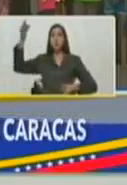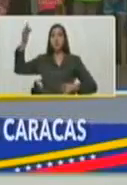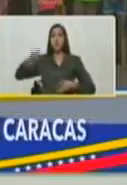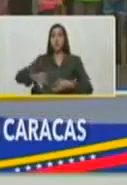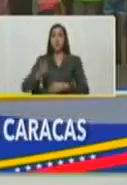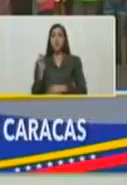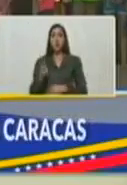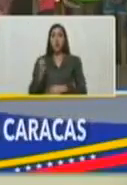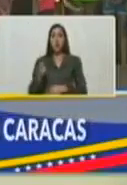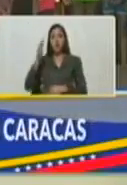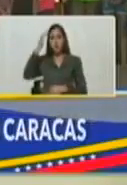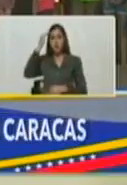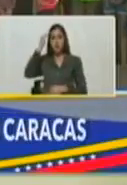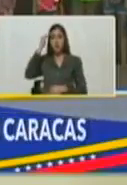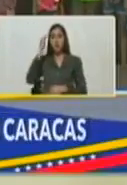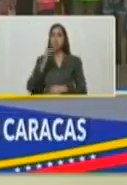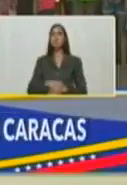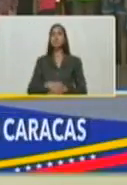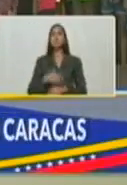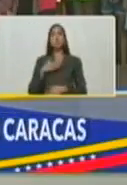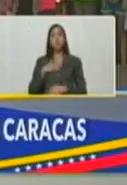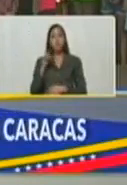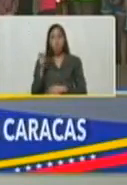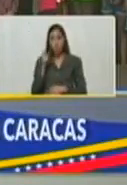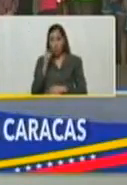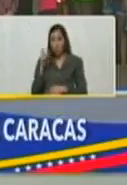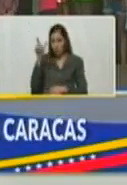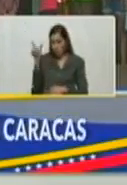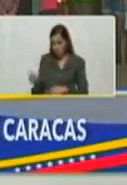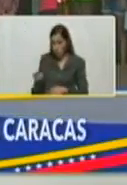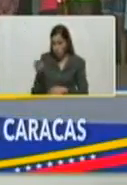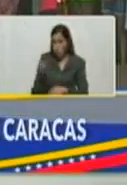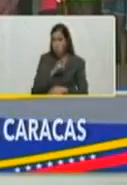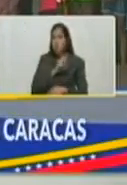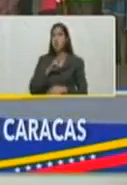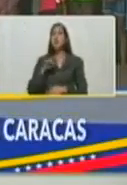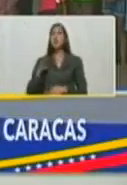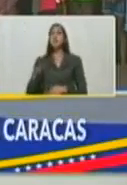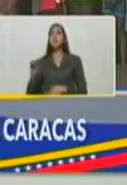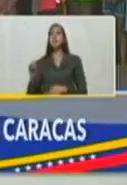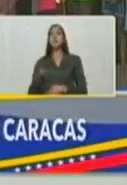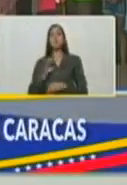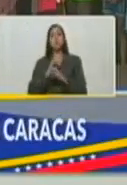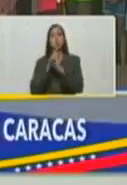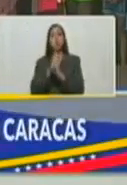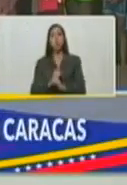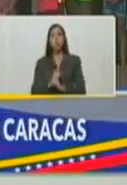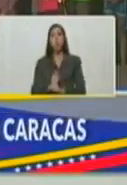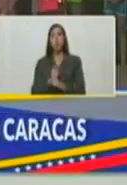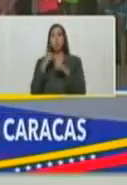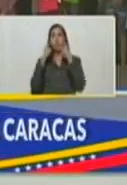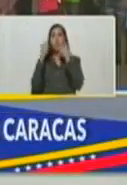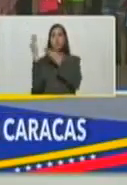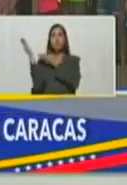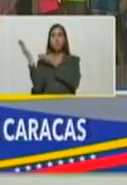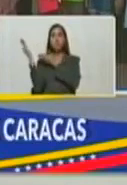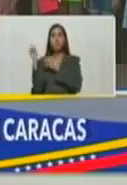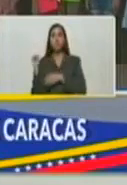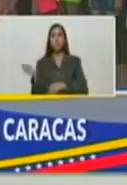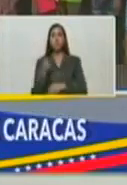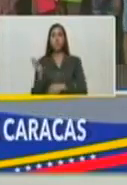Uribito, lo voy a estrenar en ti, mira. El potro Uribito. Dale, Uribito. Uribito